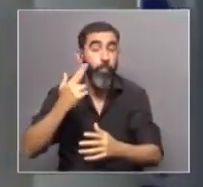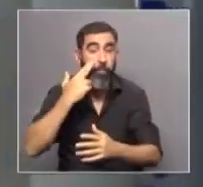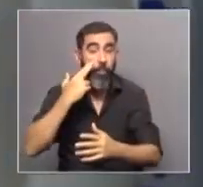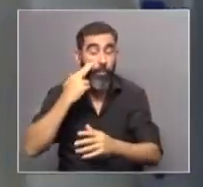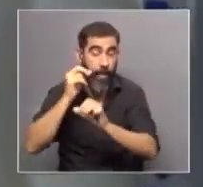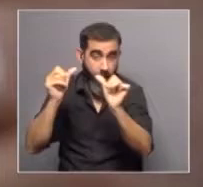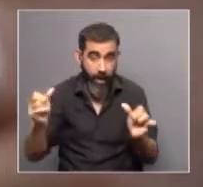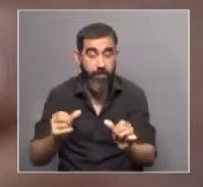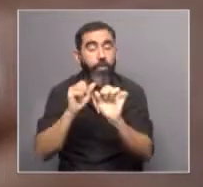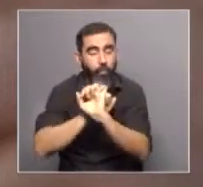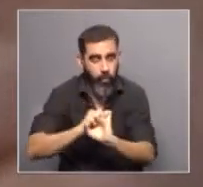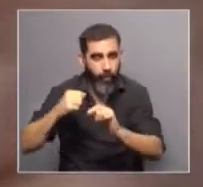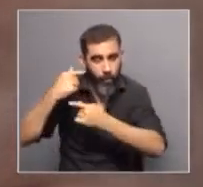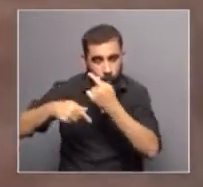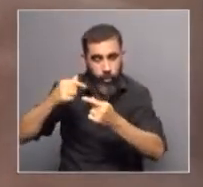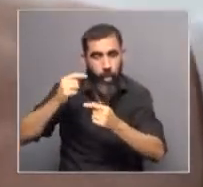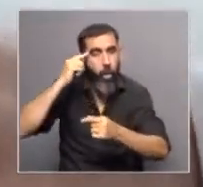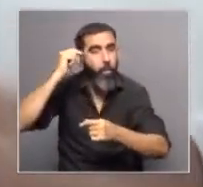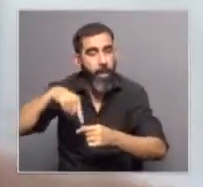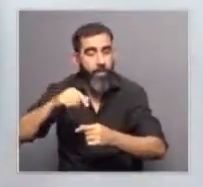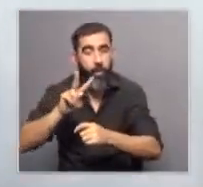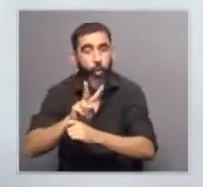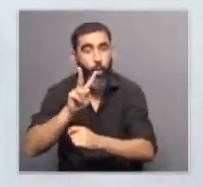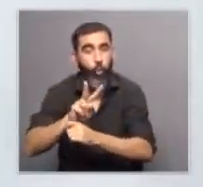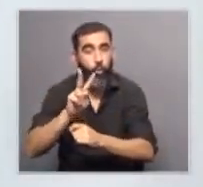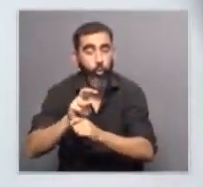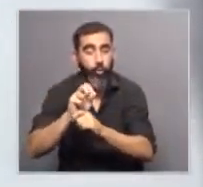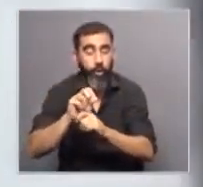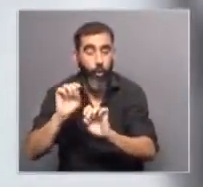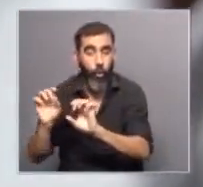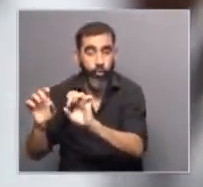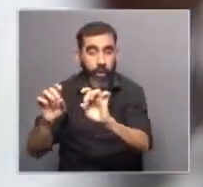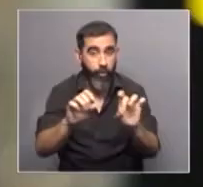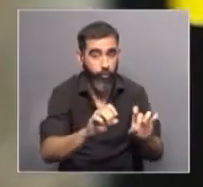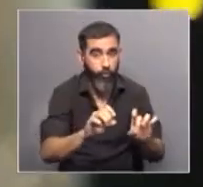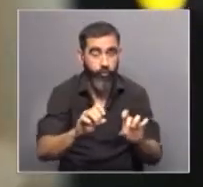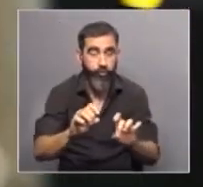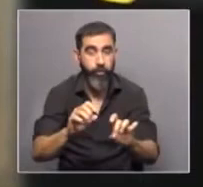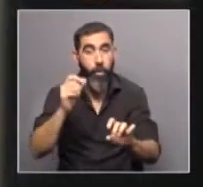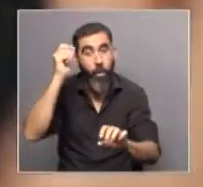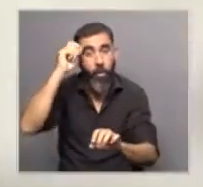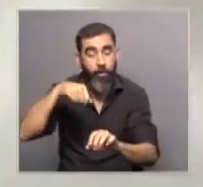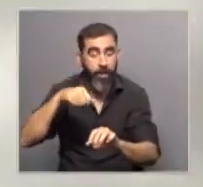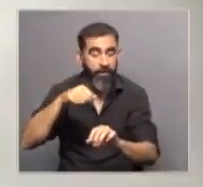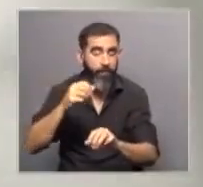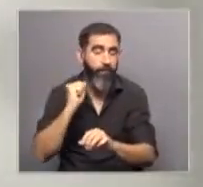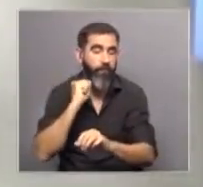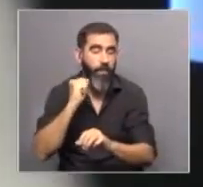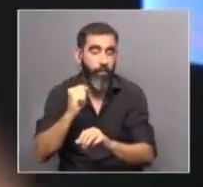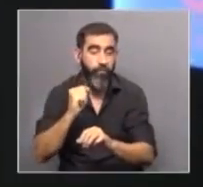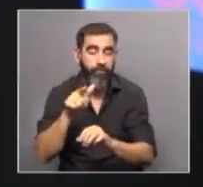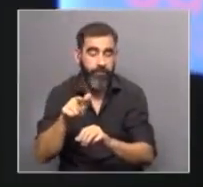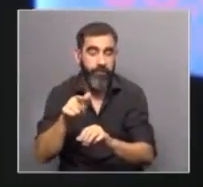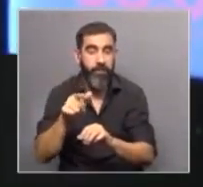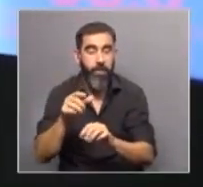bueno, poder seguir las estrategias de control de los brotes, la famosa estrategia Tetris. La demanda